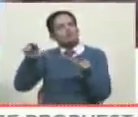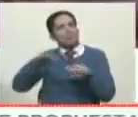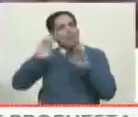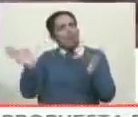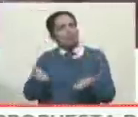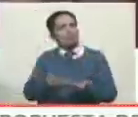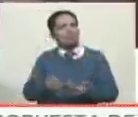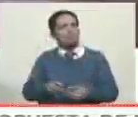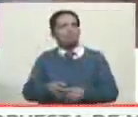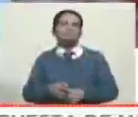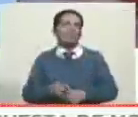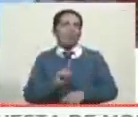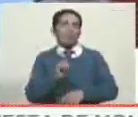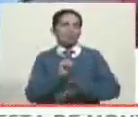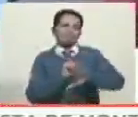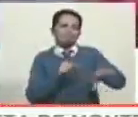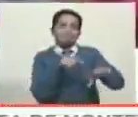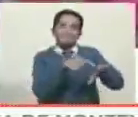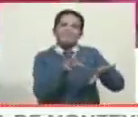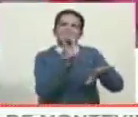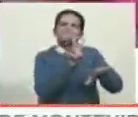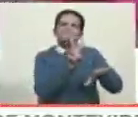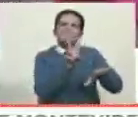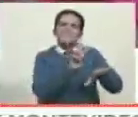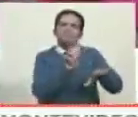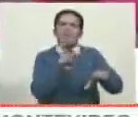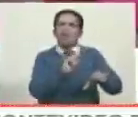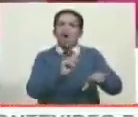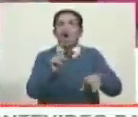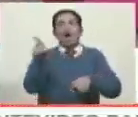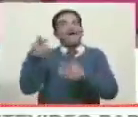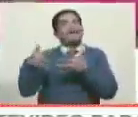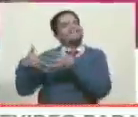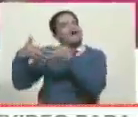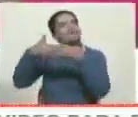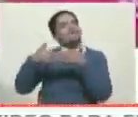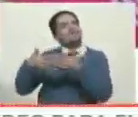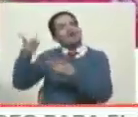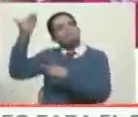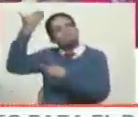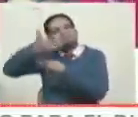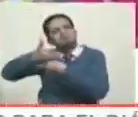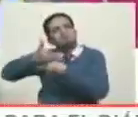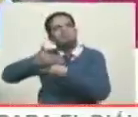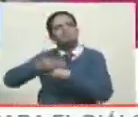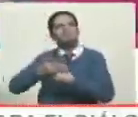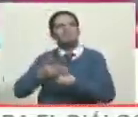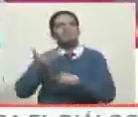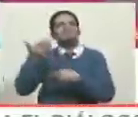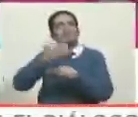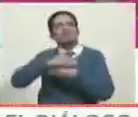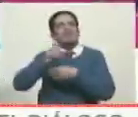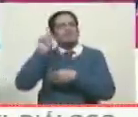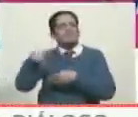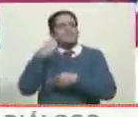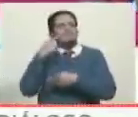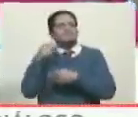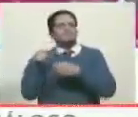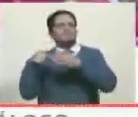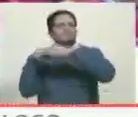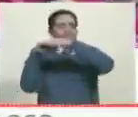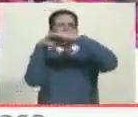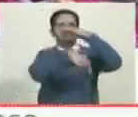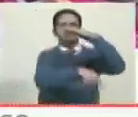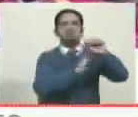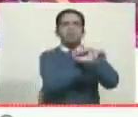muro no es venezuela quien está bombardeando a países vecinos es israel que está